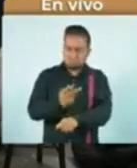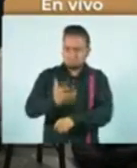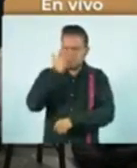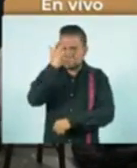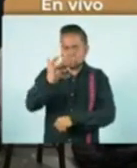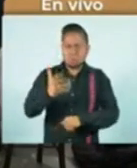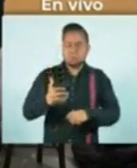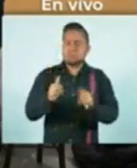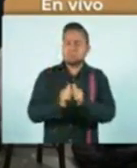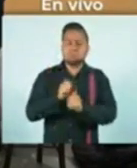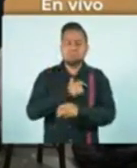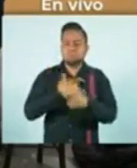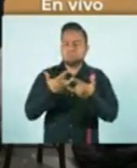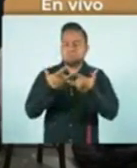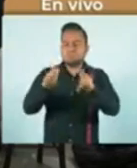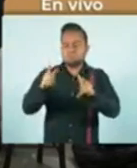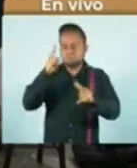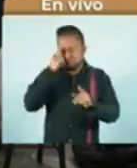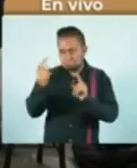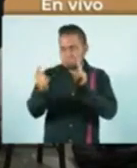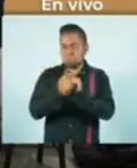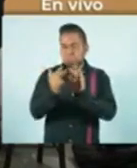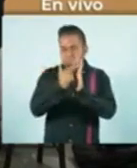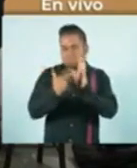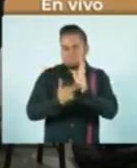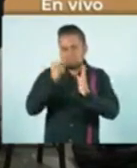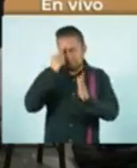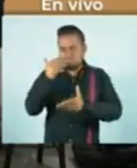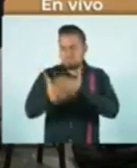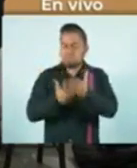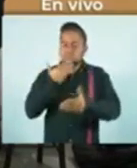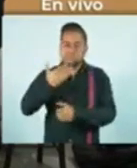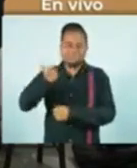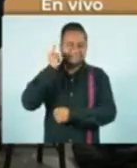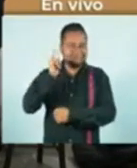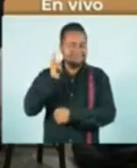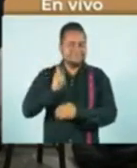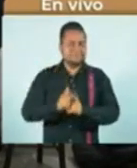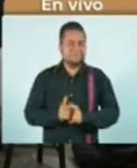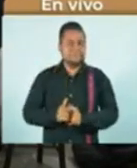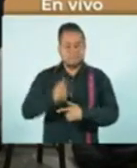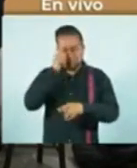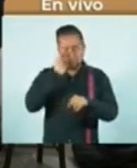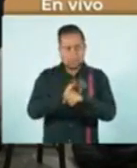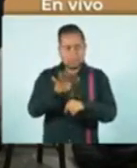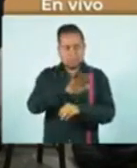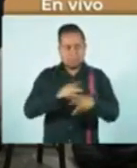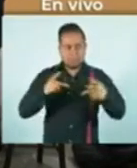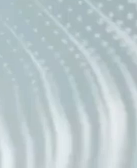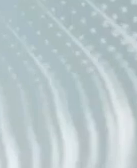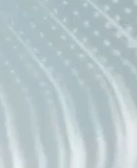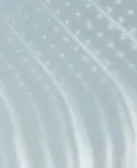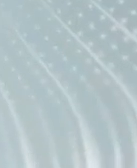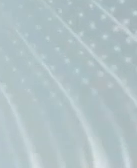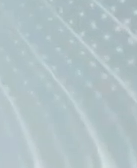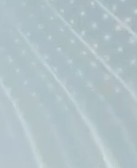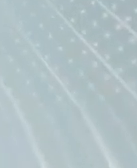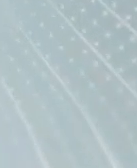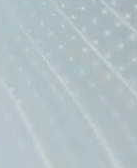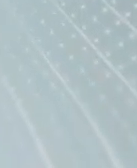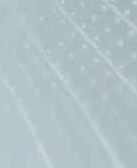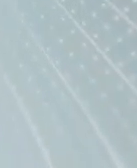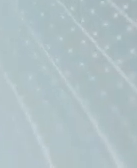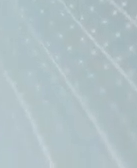La puerta está abierta para llevar a Huatulco a un buen destino, en beneficio de las mayorías, Óscar.